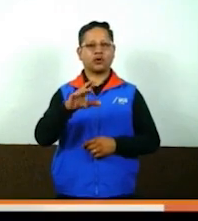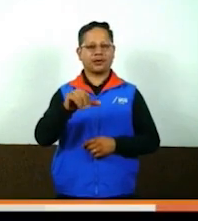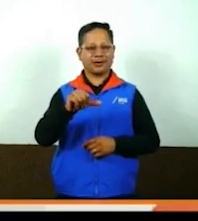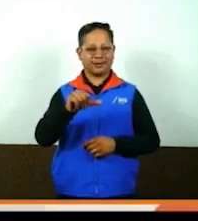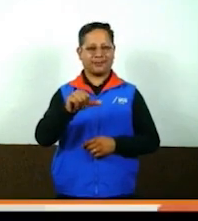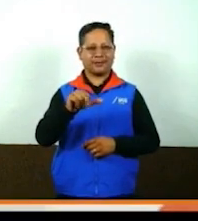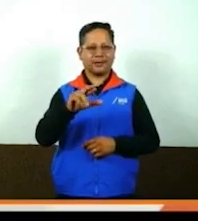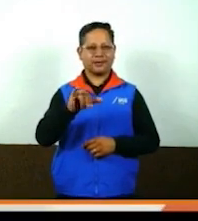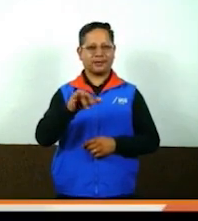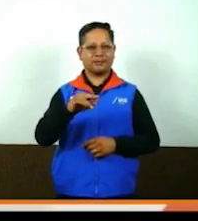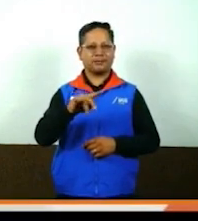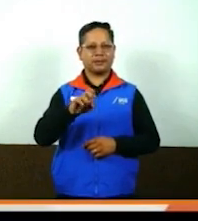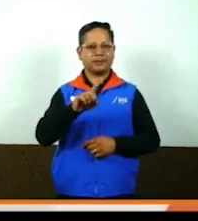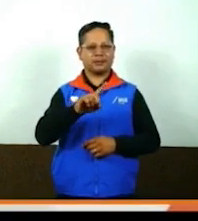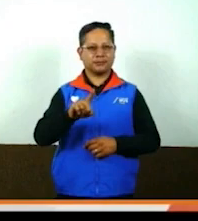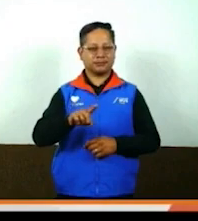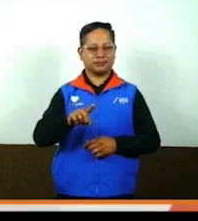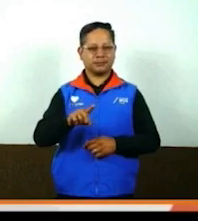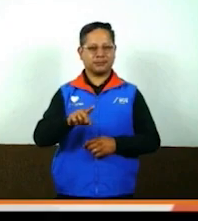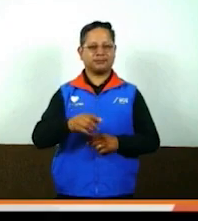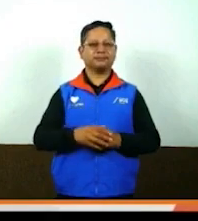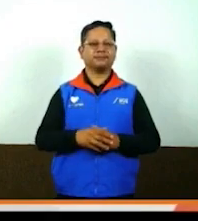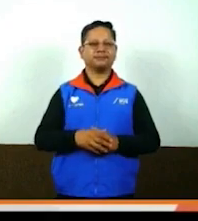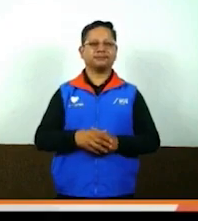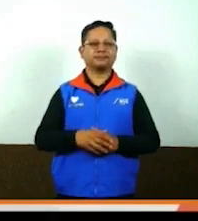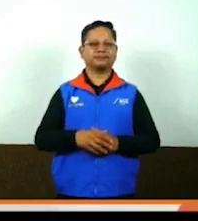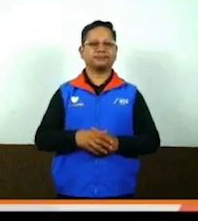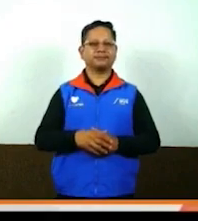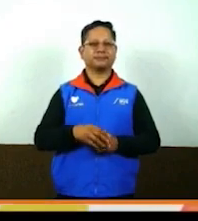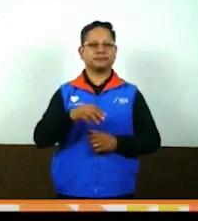Gloria Marina Godínez Ramírez.